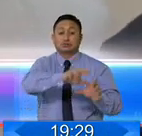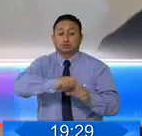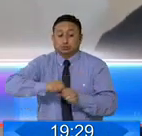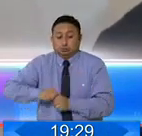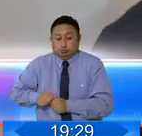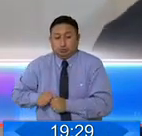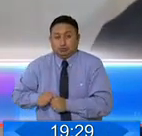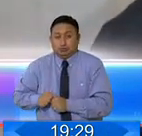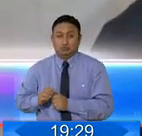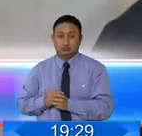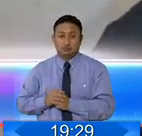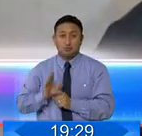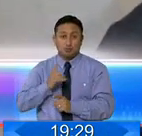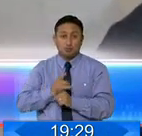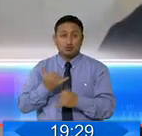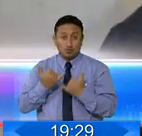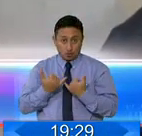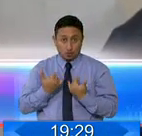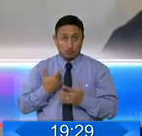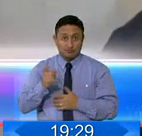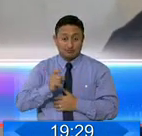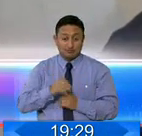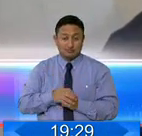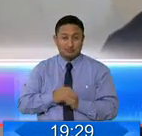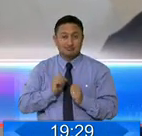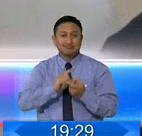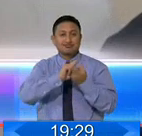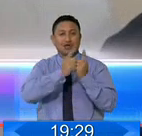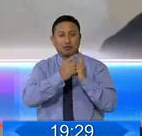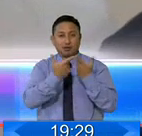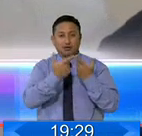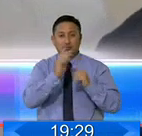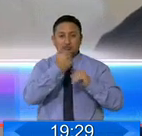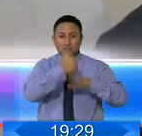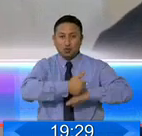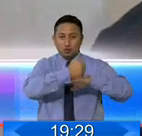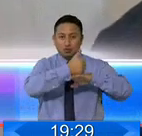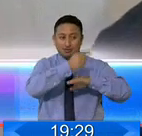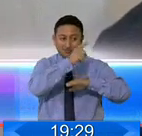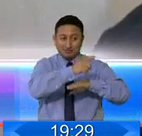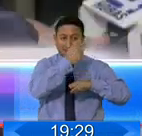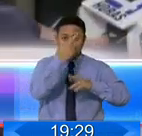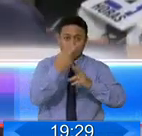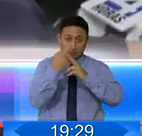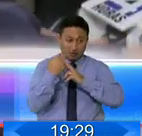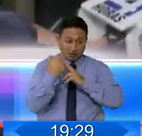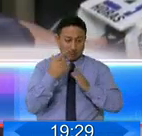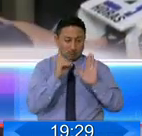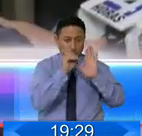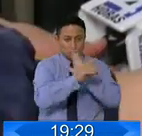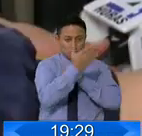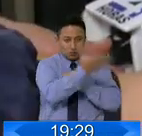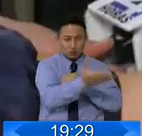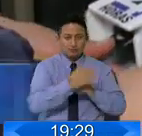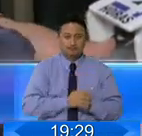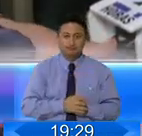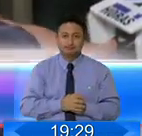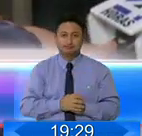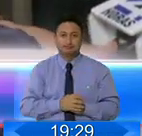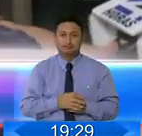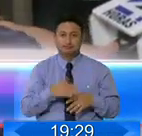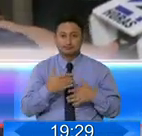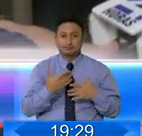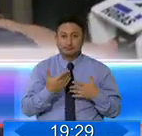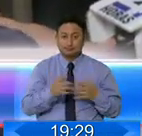es necesario la causa ponerla en conocimiento de la unidad correspondiente. Se va a